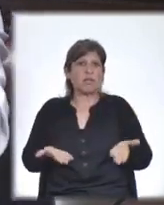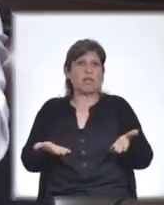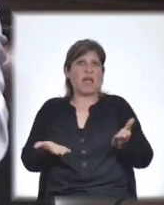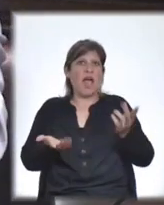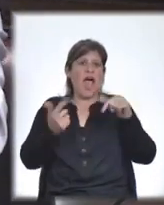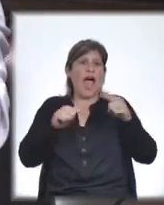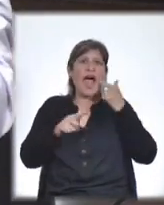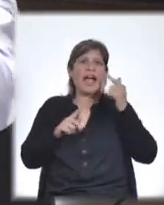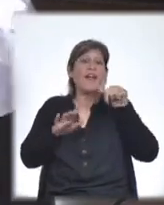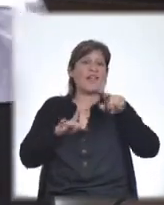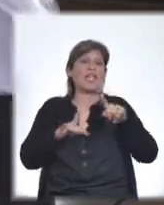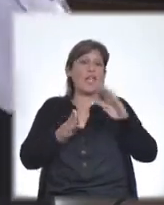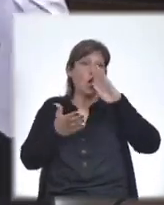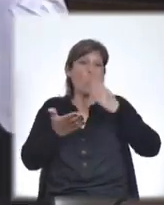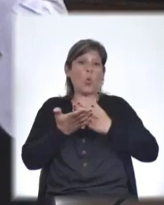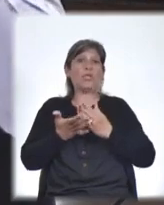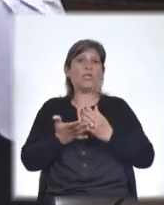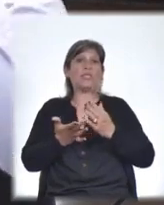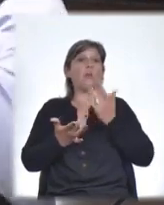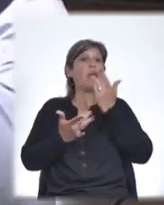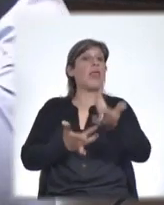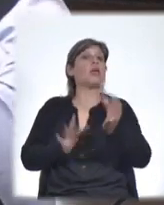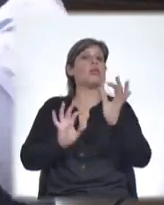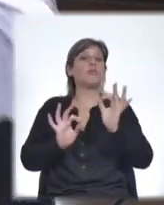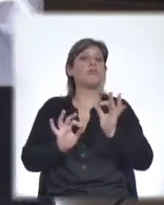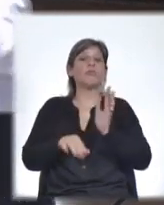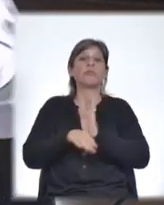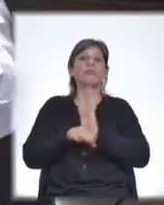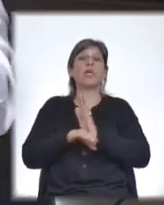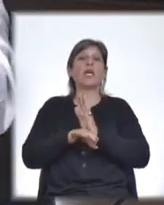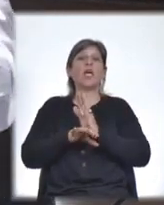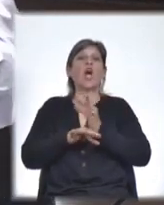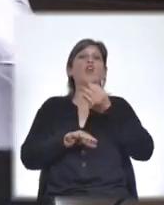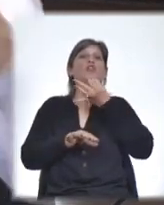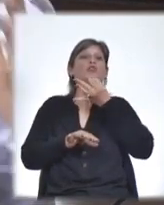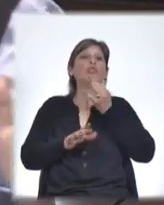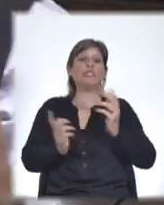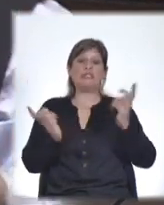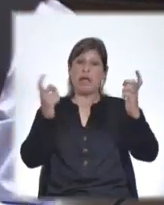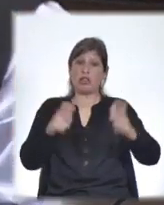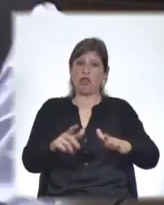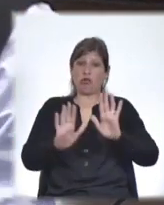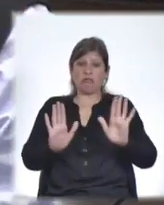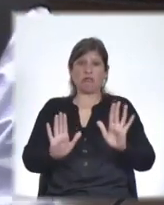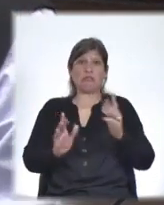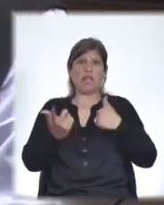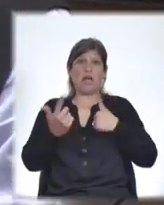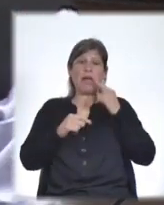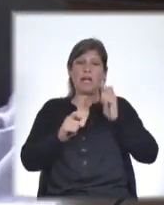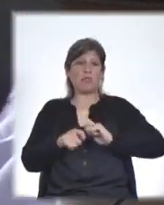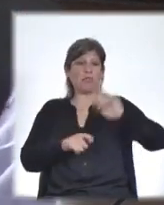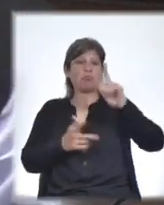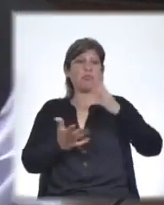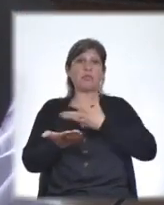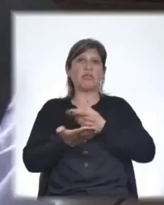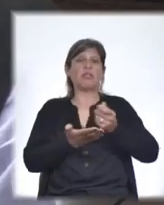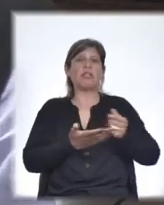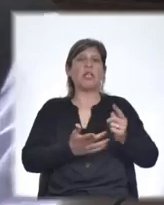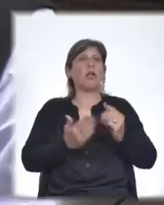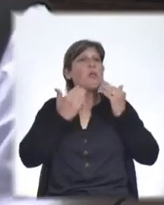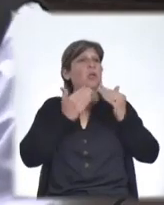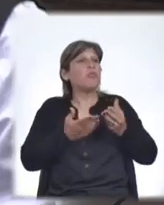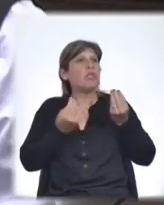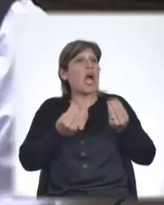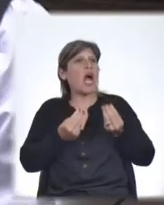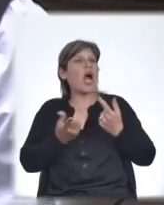frutilla de la torta, señor presidente. Acá viene la enorme frutilla de la torta para fundamentar que va a crecer el consumo. Preguntado sobre esto, el